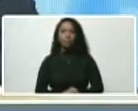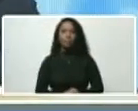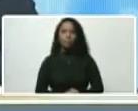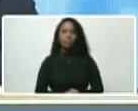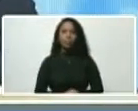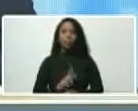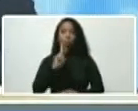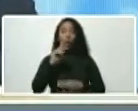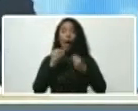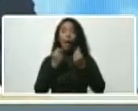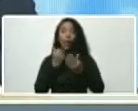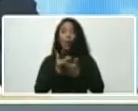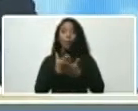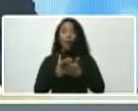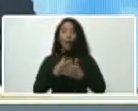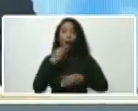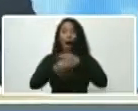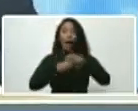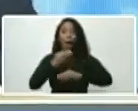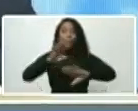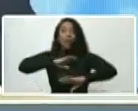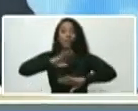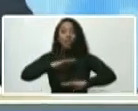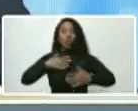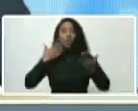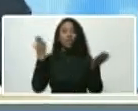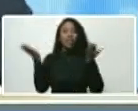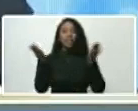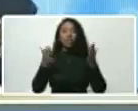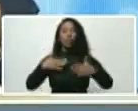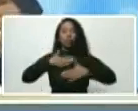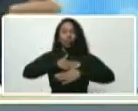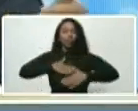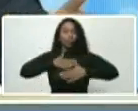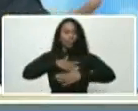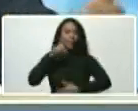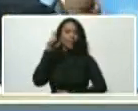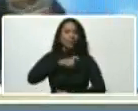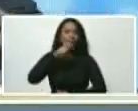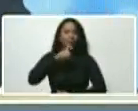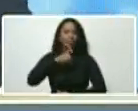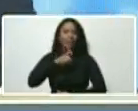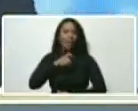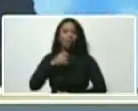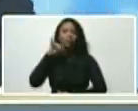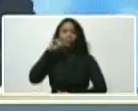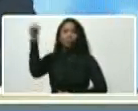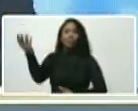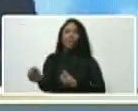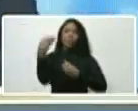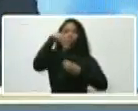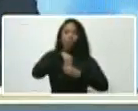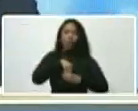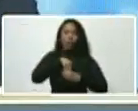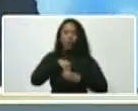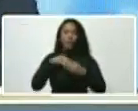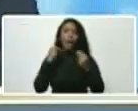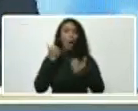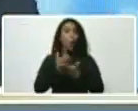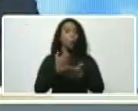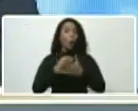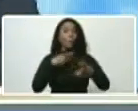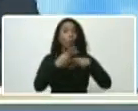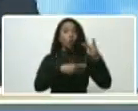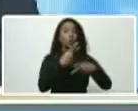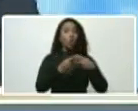Una economía que produzca bienes, servicios, satisfaga las necesidades y la demanda interna. Y una economía que produzca